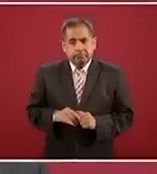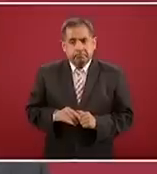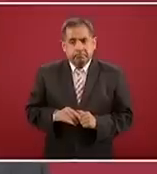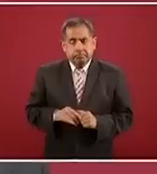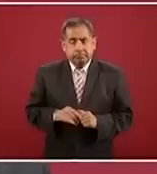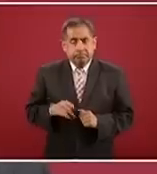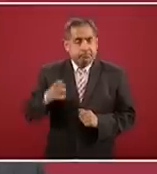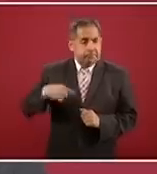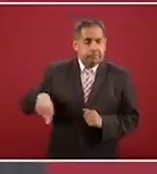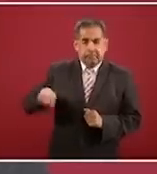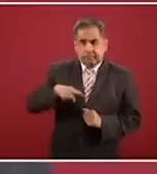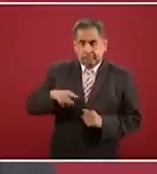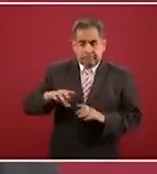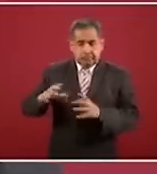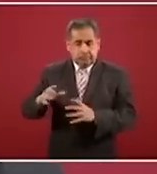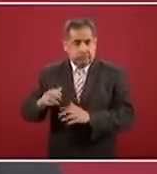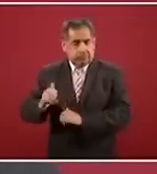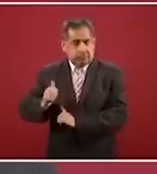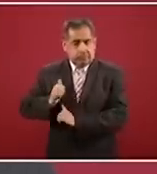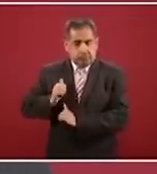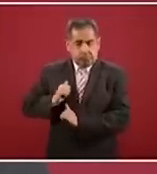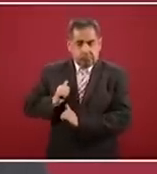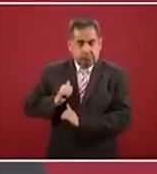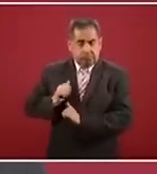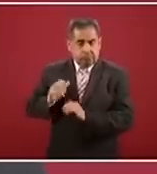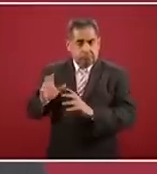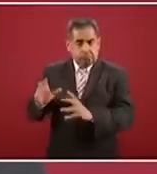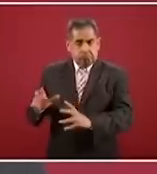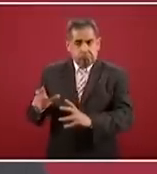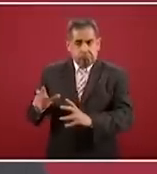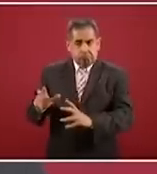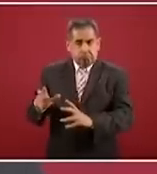las Fuerzas Armadas,